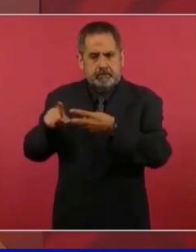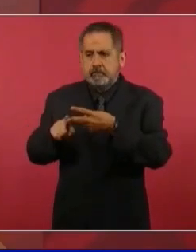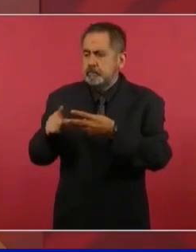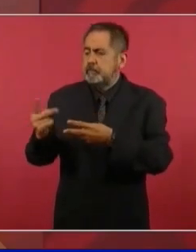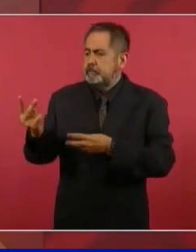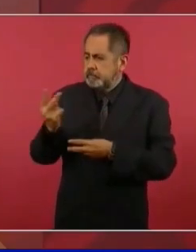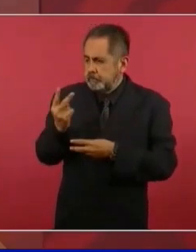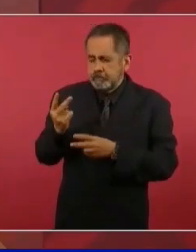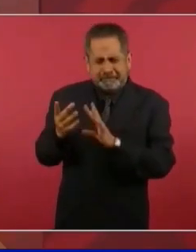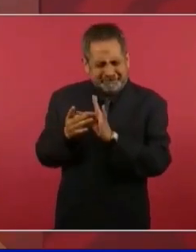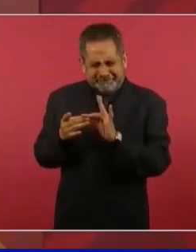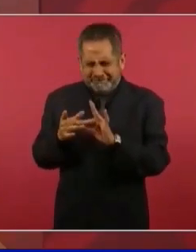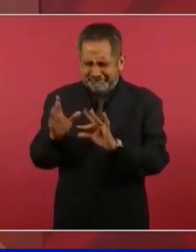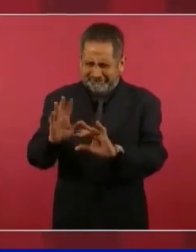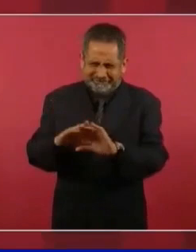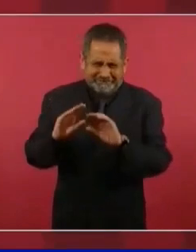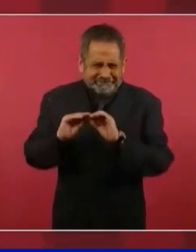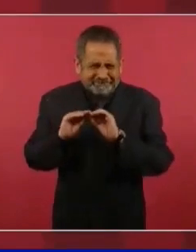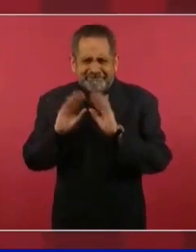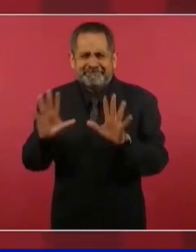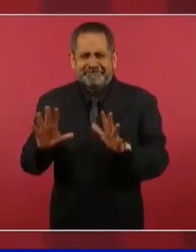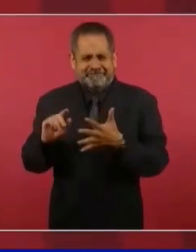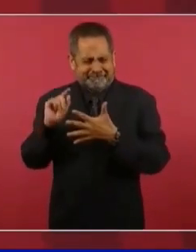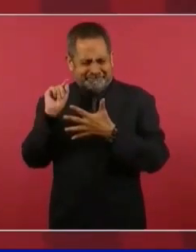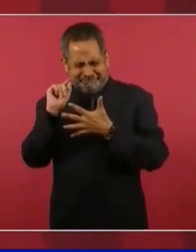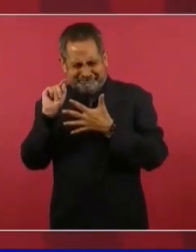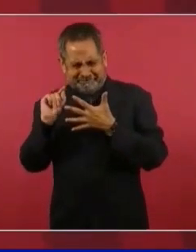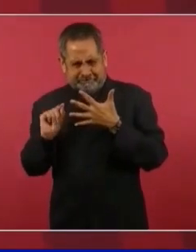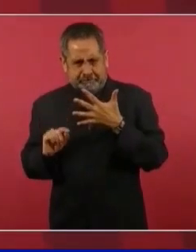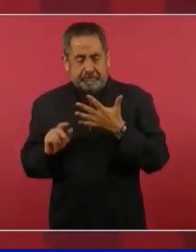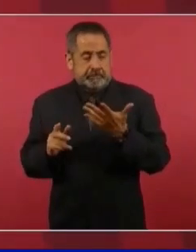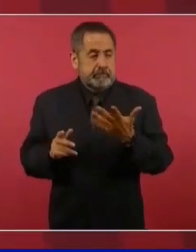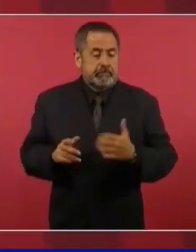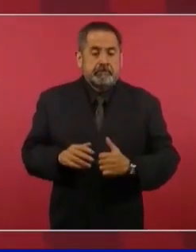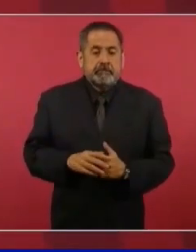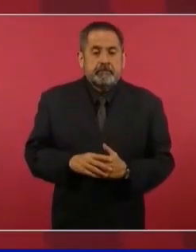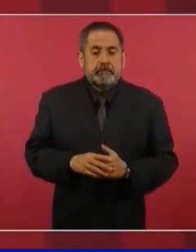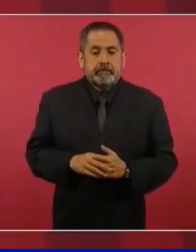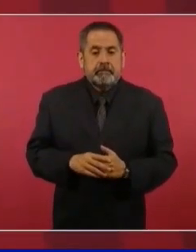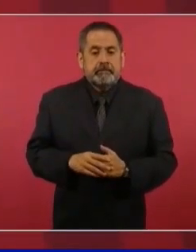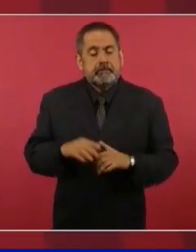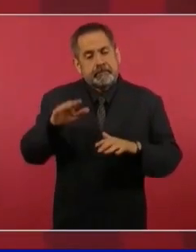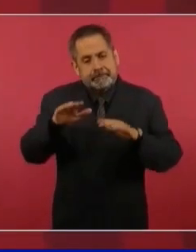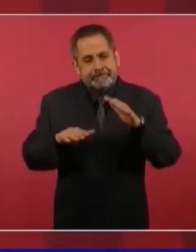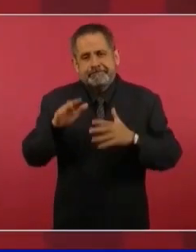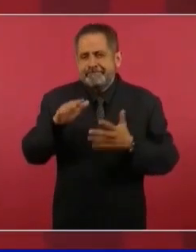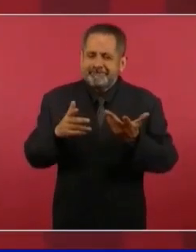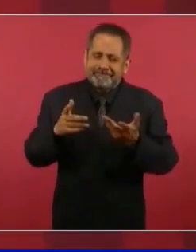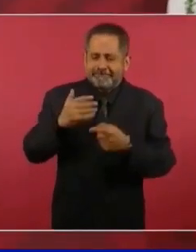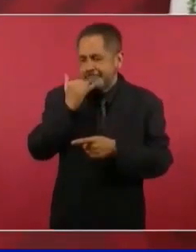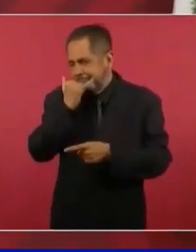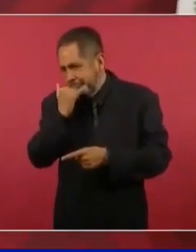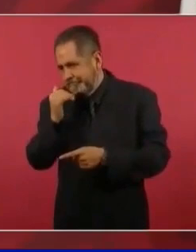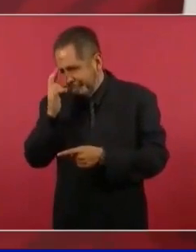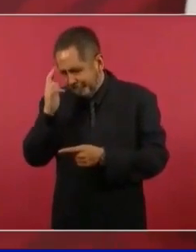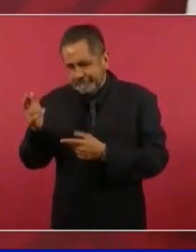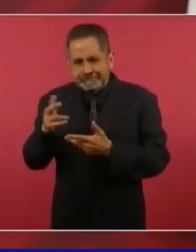fuesen muy claros quienes con todo respeto